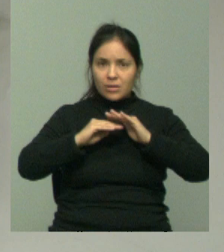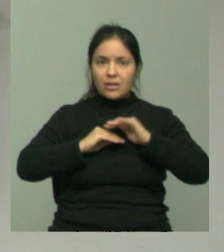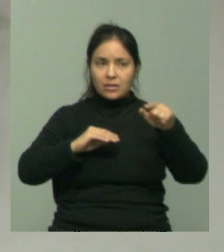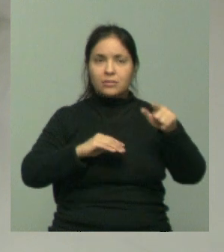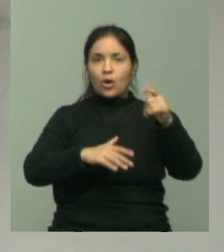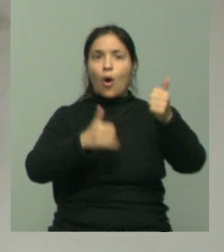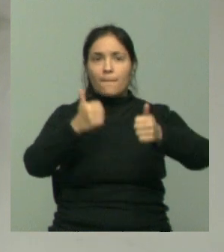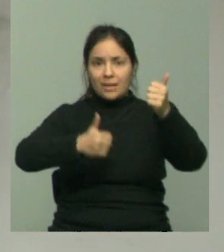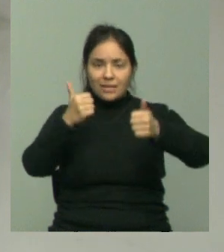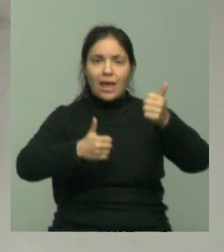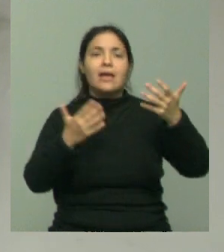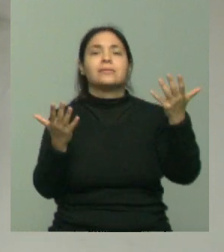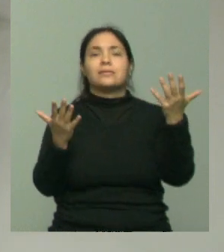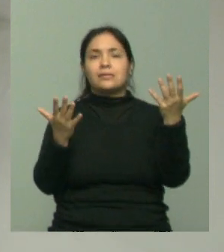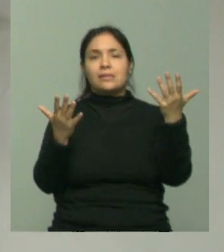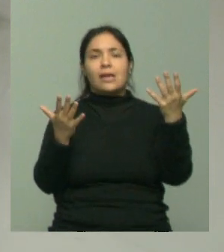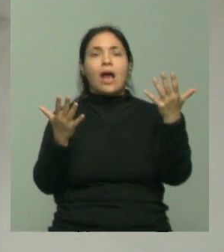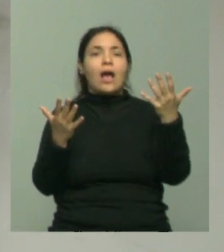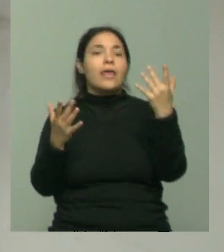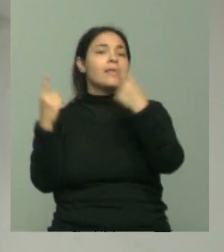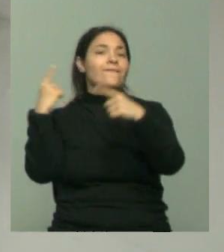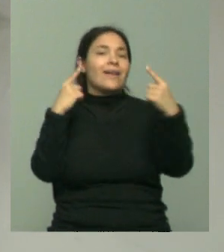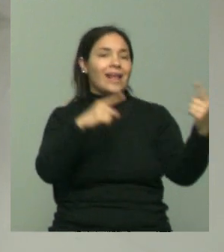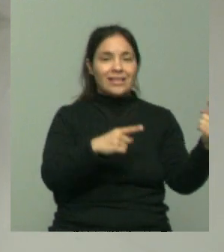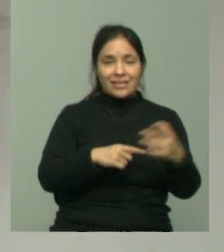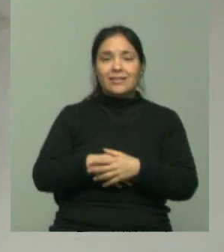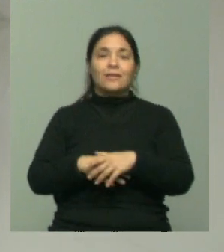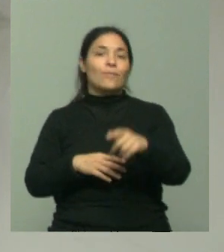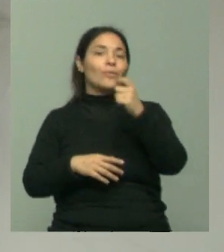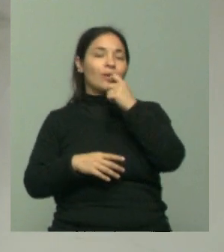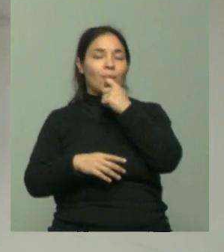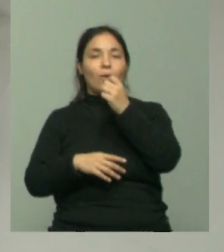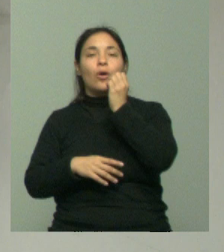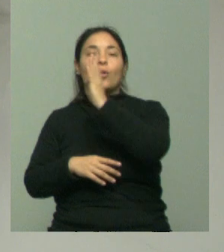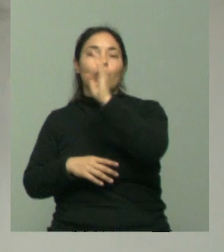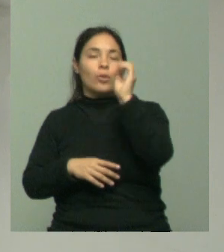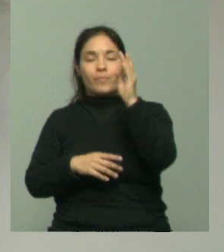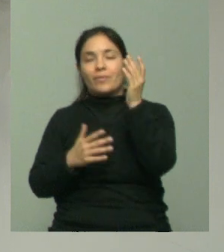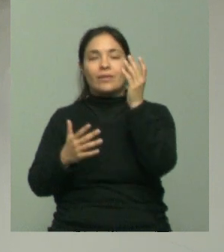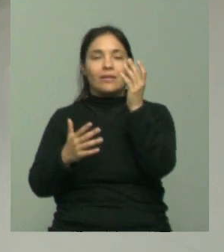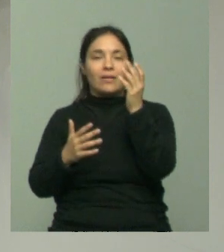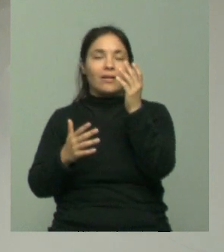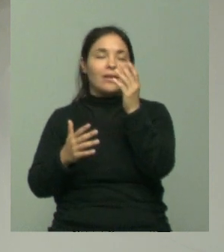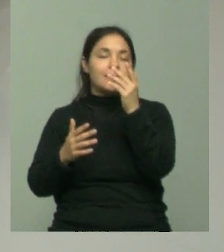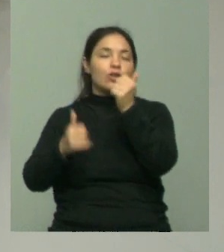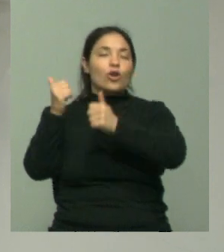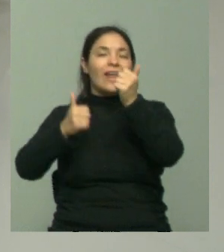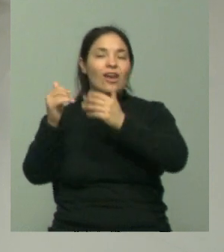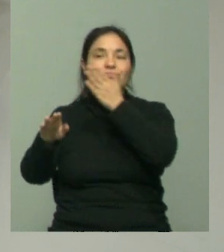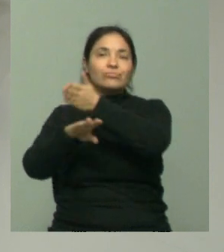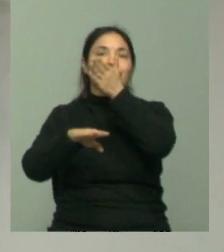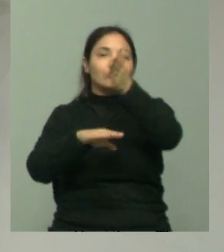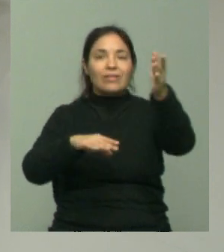nivel competitivo, que van en las distintas disciplinas. Bueno, hemos tenido visitas de chicos que van a distintos torneos y se hace mucho hincapié en esto, ¿no?